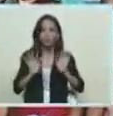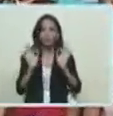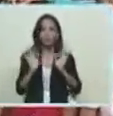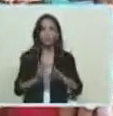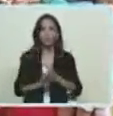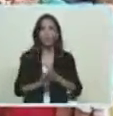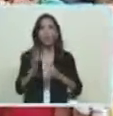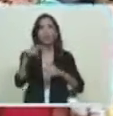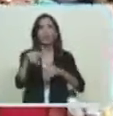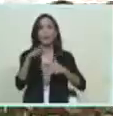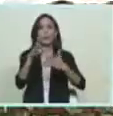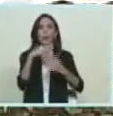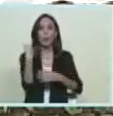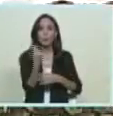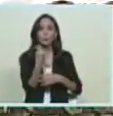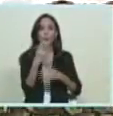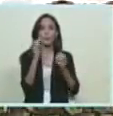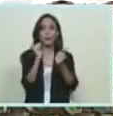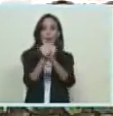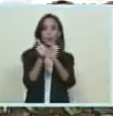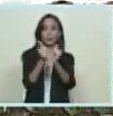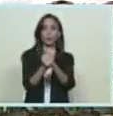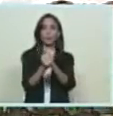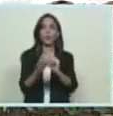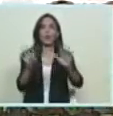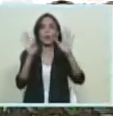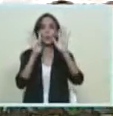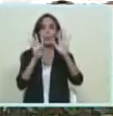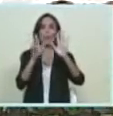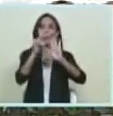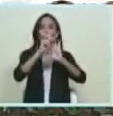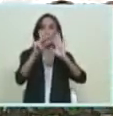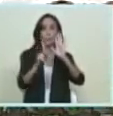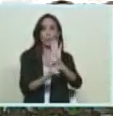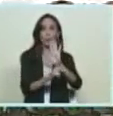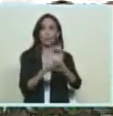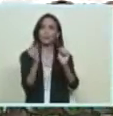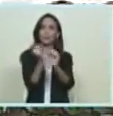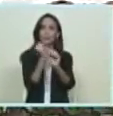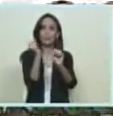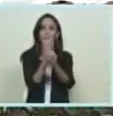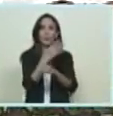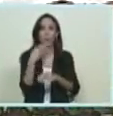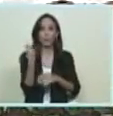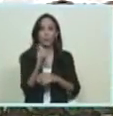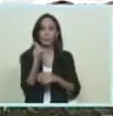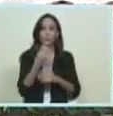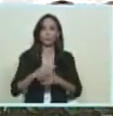Chamba Deporte. Los 9 programas del Plan Chamba Juvenil.